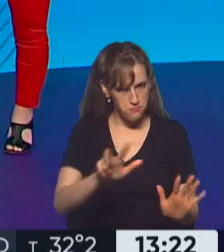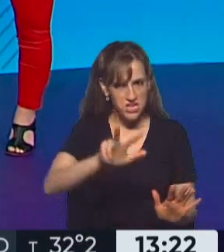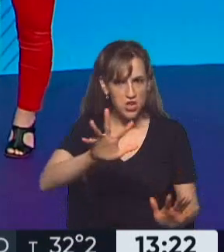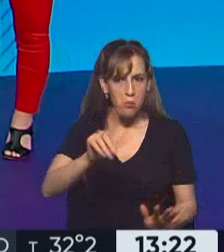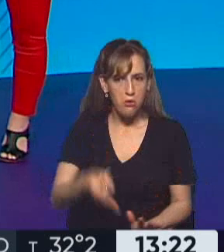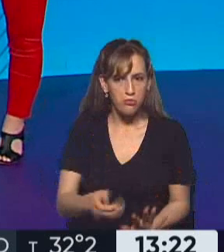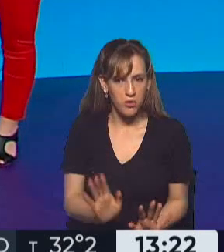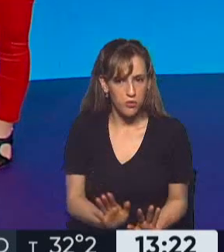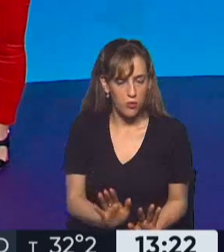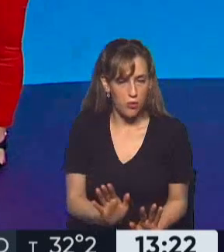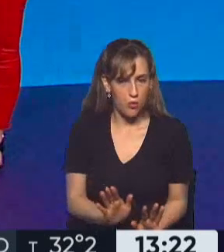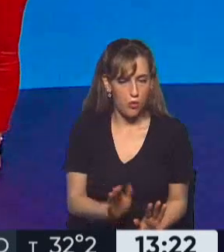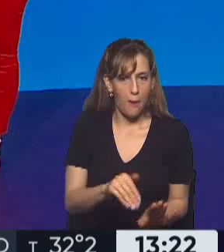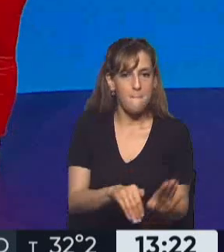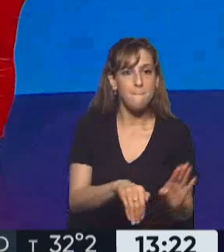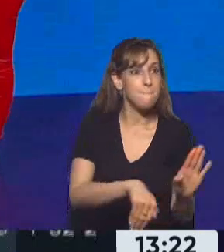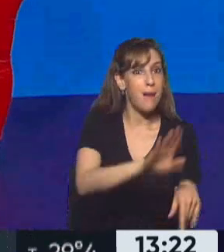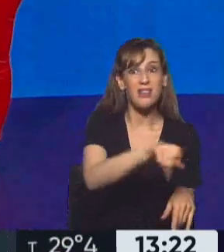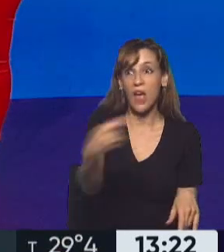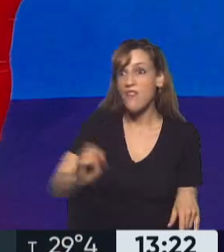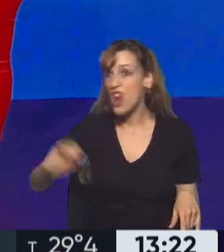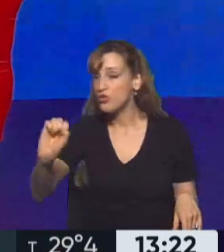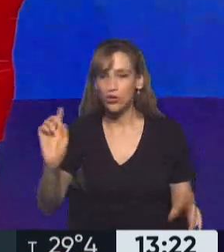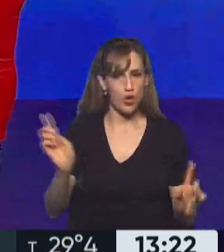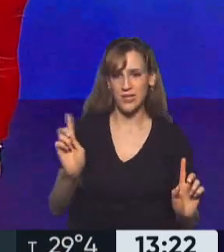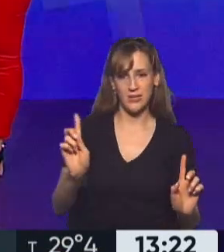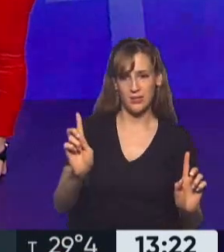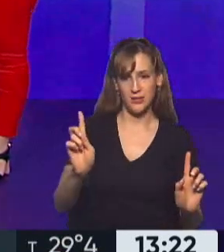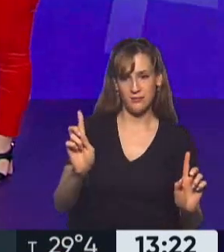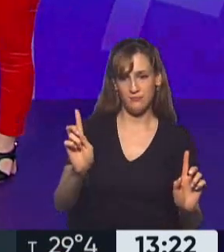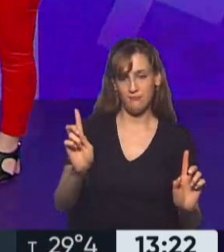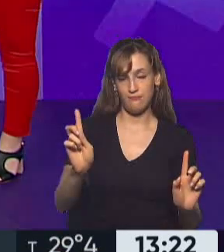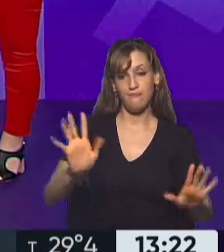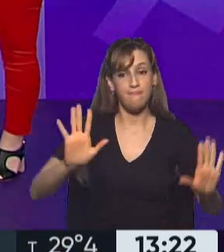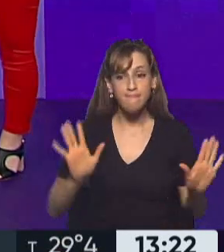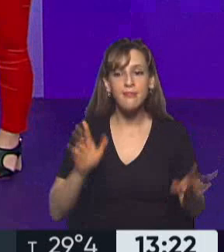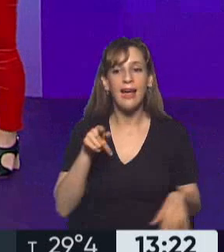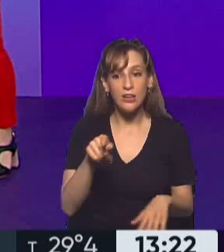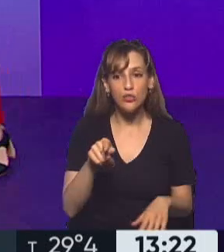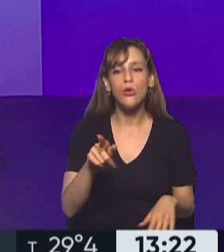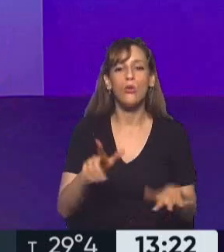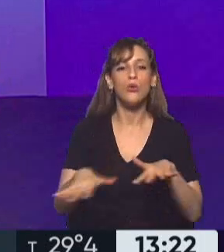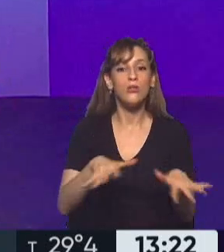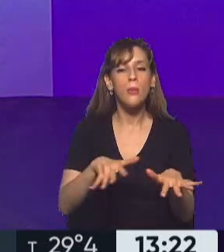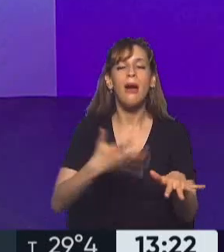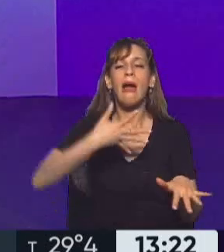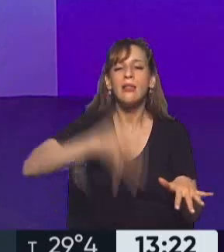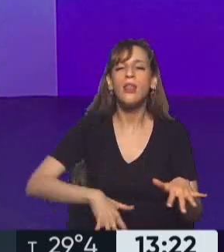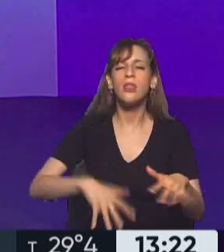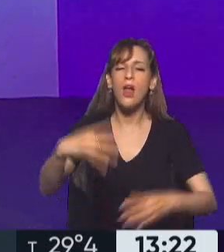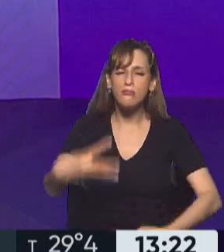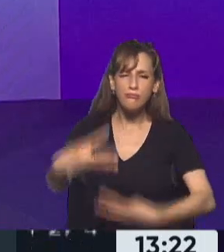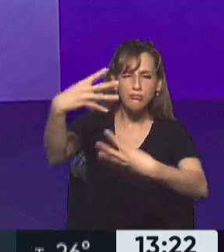aumentó más que la inflación, no le podemos responsabilizar el aumento de la base monetaria por eso. Entonces, este es un primer paquete para ver qué es lo que está pasando en Argentina con